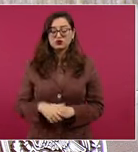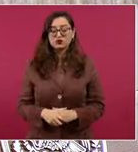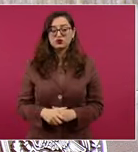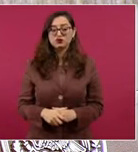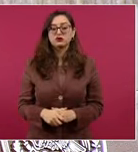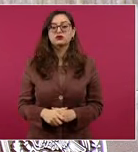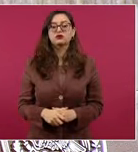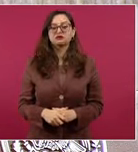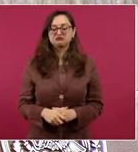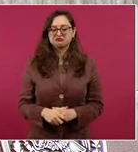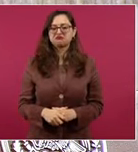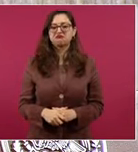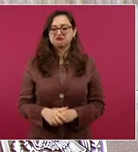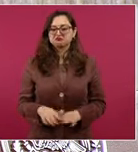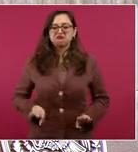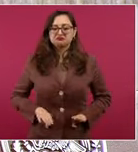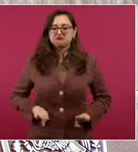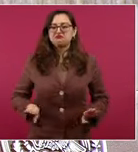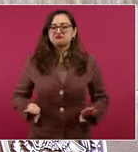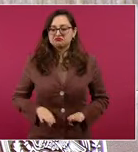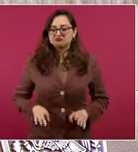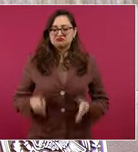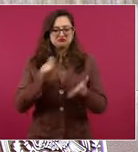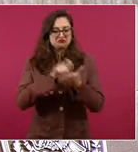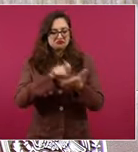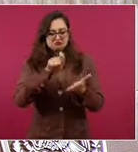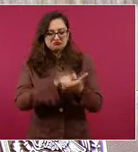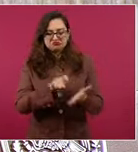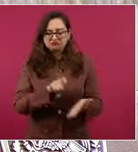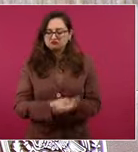con buenas obras, es